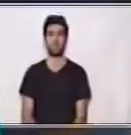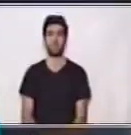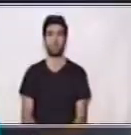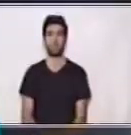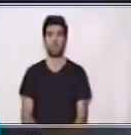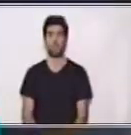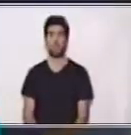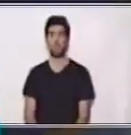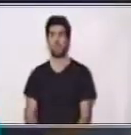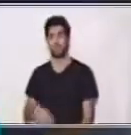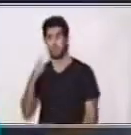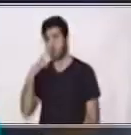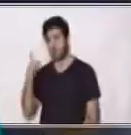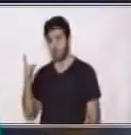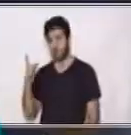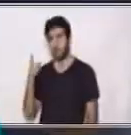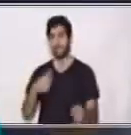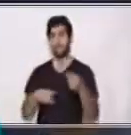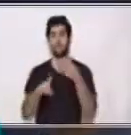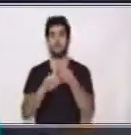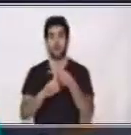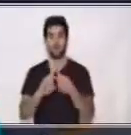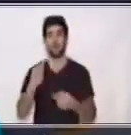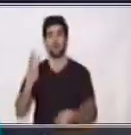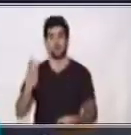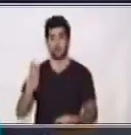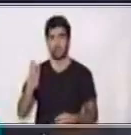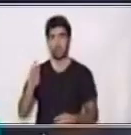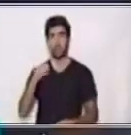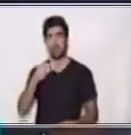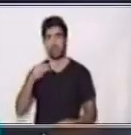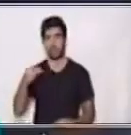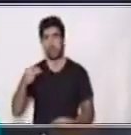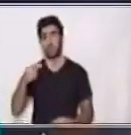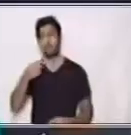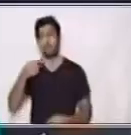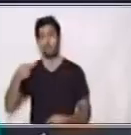Más 3 igual a menos x